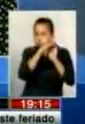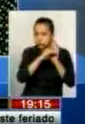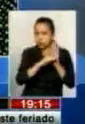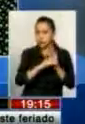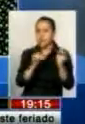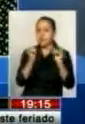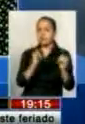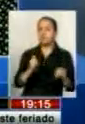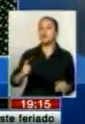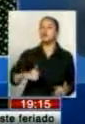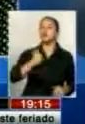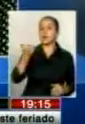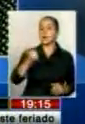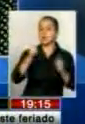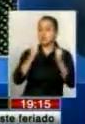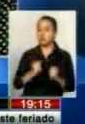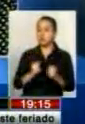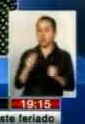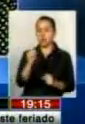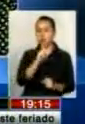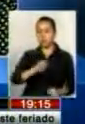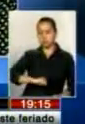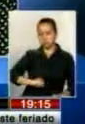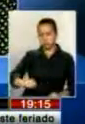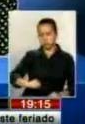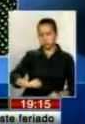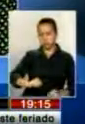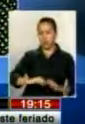voluntaria pudiesen interrumpir su embarazo.